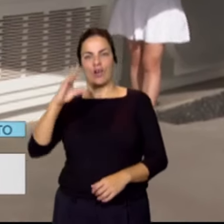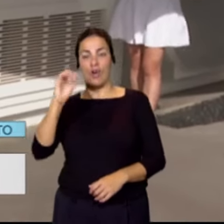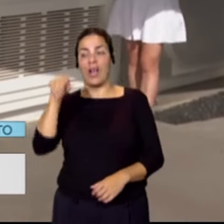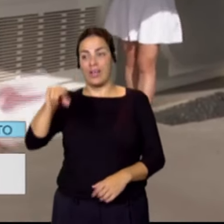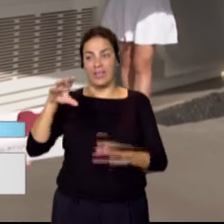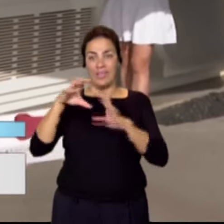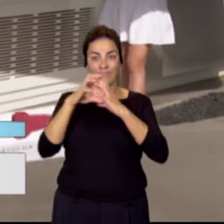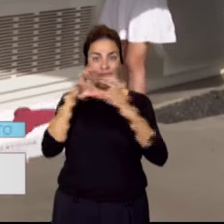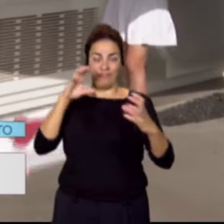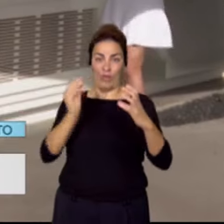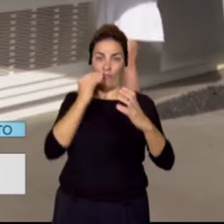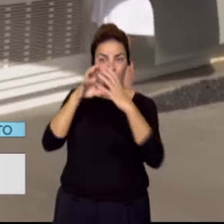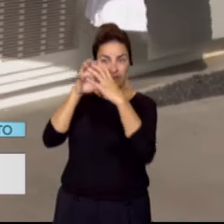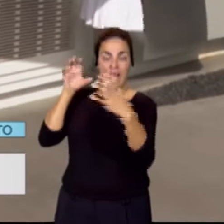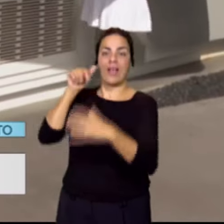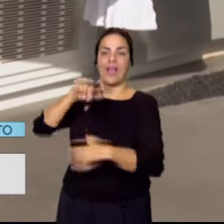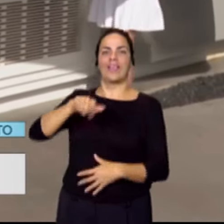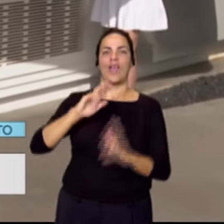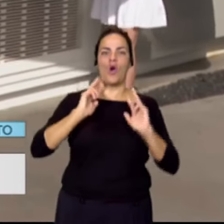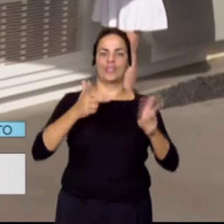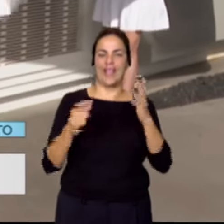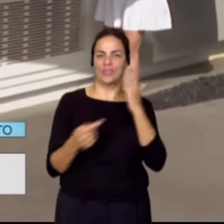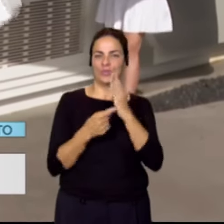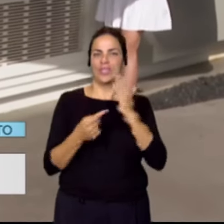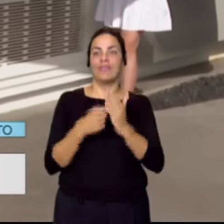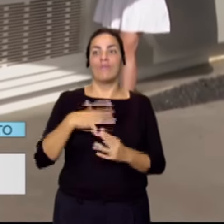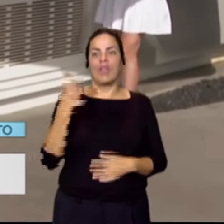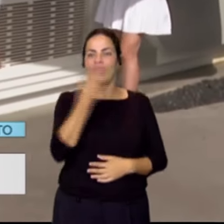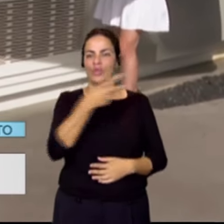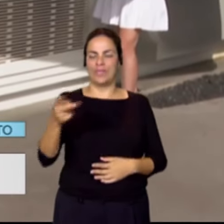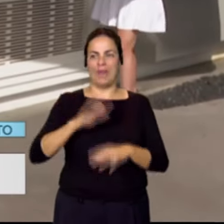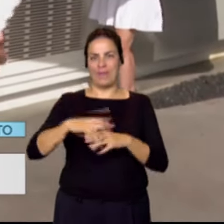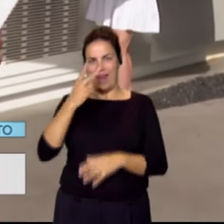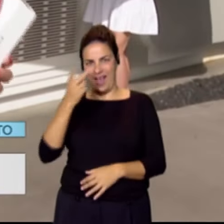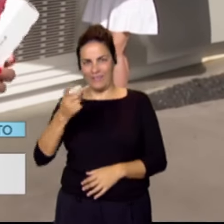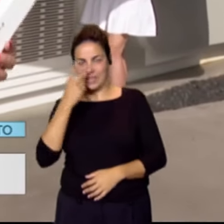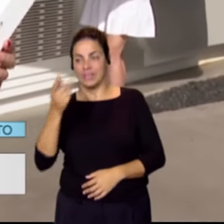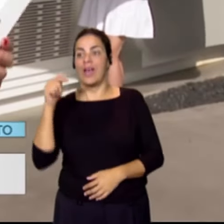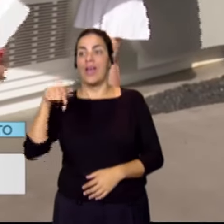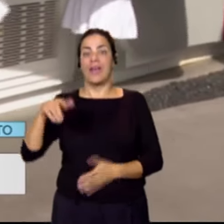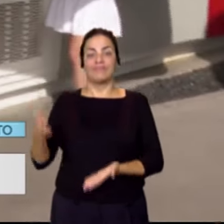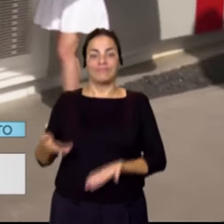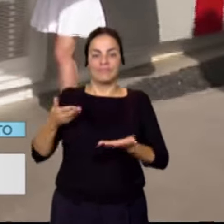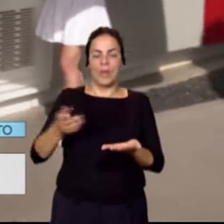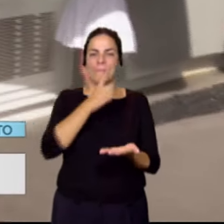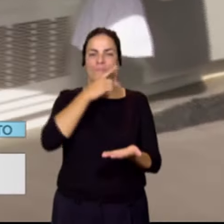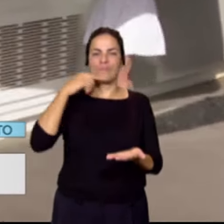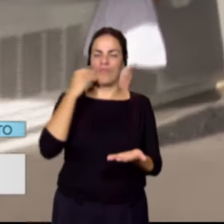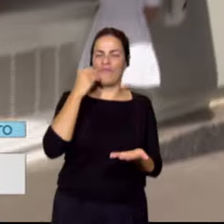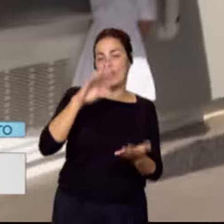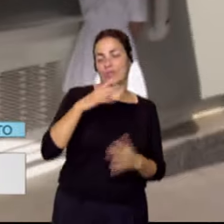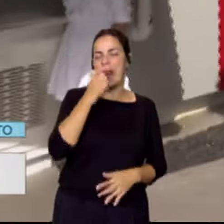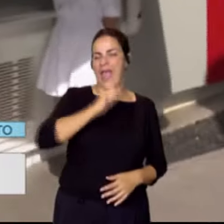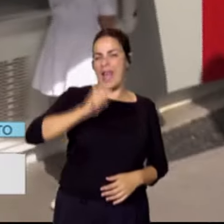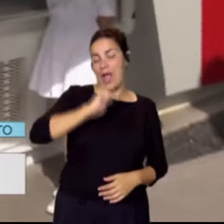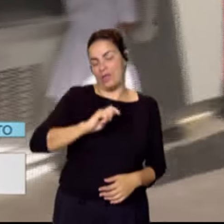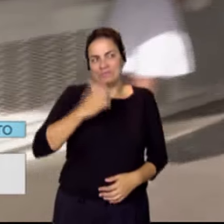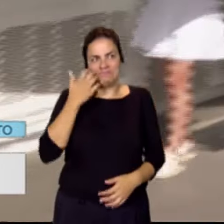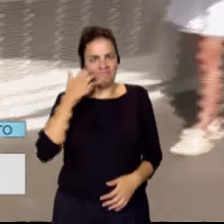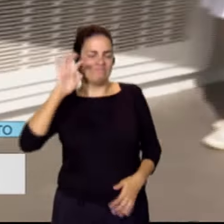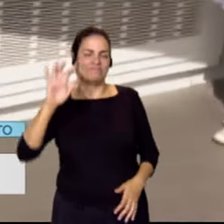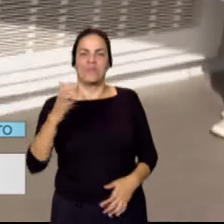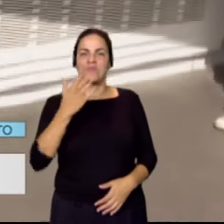tenerife y pueden visitarlo durante dos semanas ha traído esos helados esos postres fríos de los que hablabas tan curiosos y por ejemplo les voy